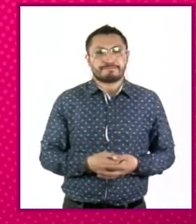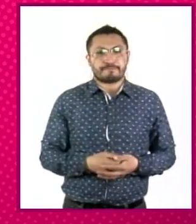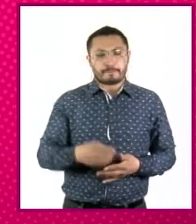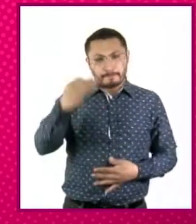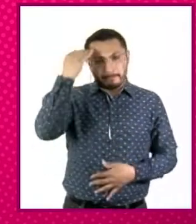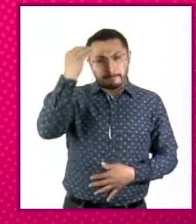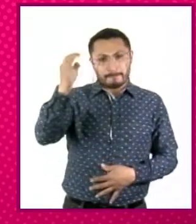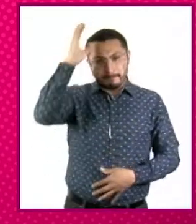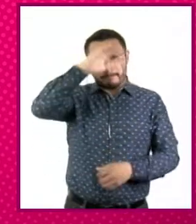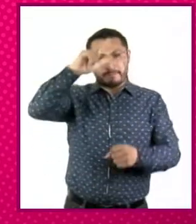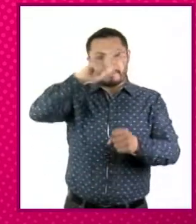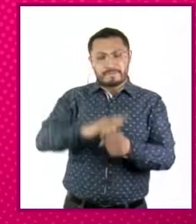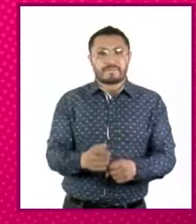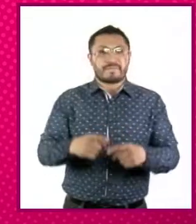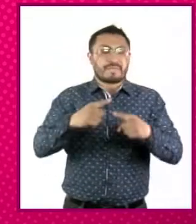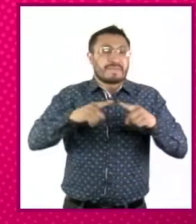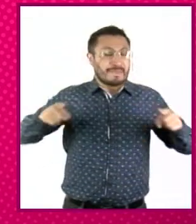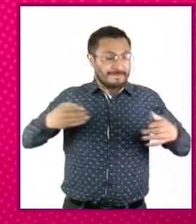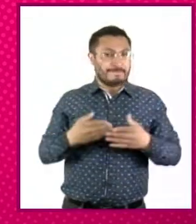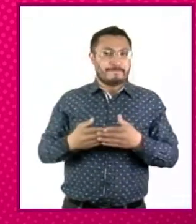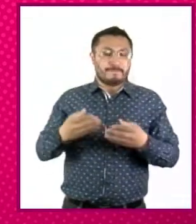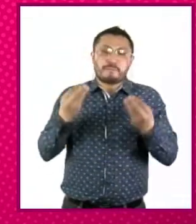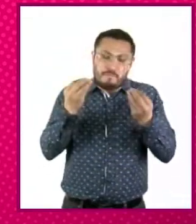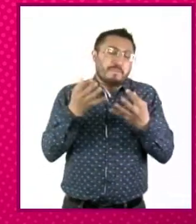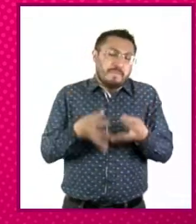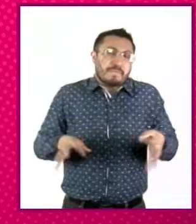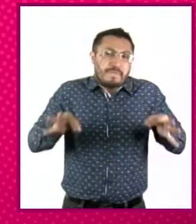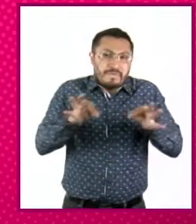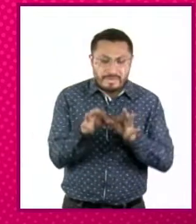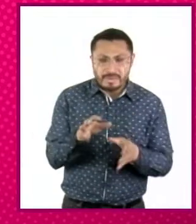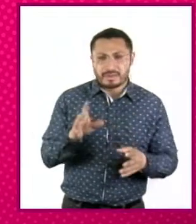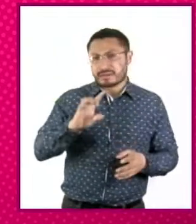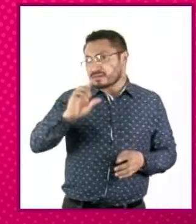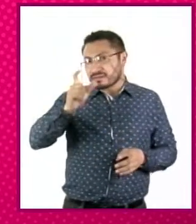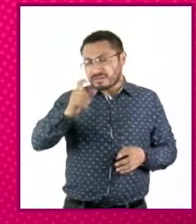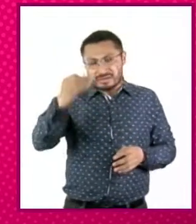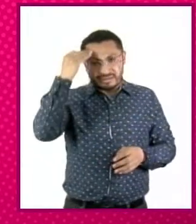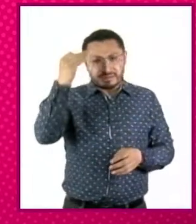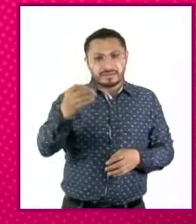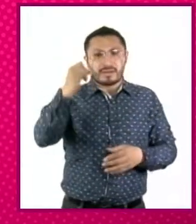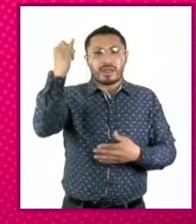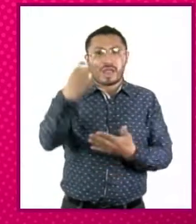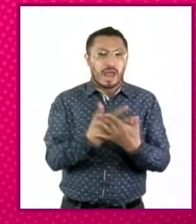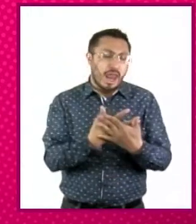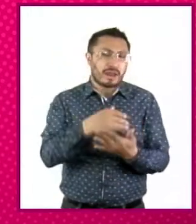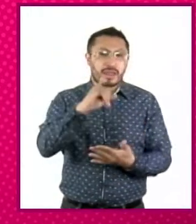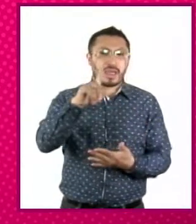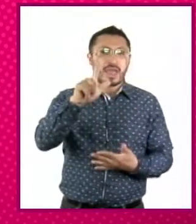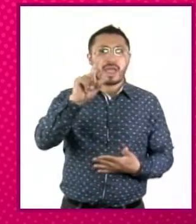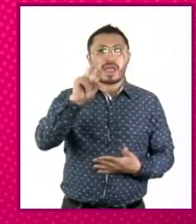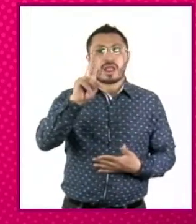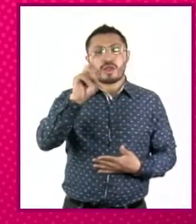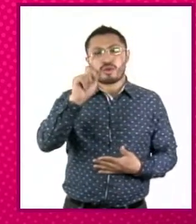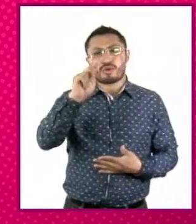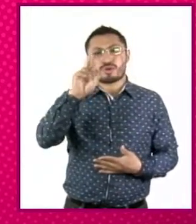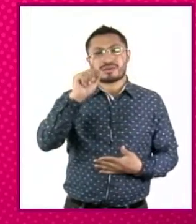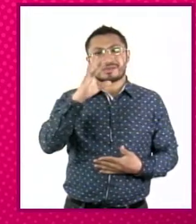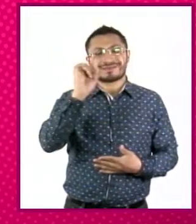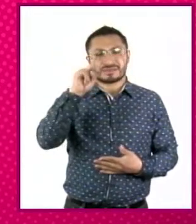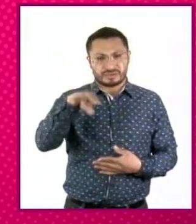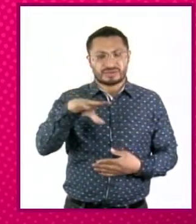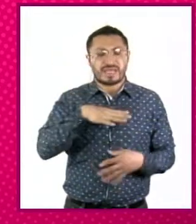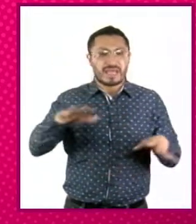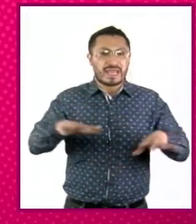época cultural importante que estamos en el periodo de la Ilustración, sino que además está cambiando de su forma